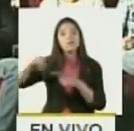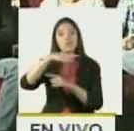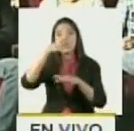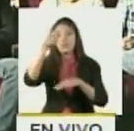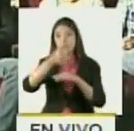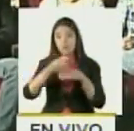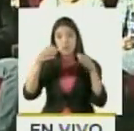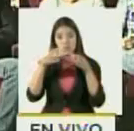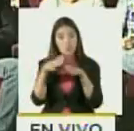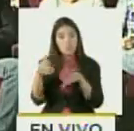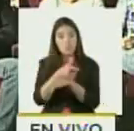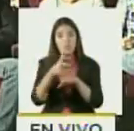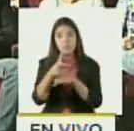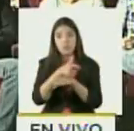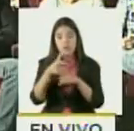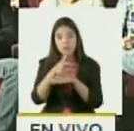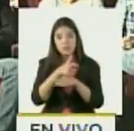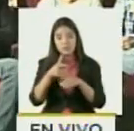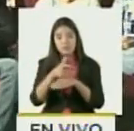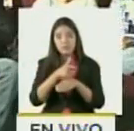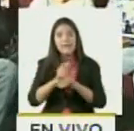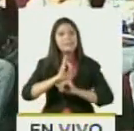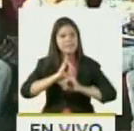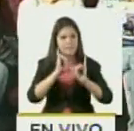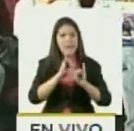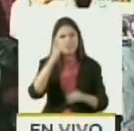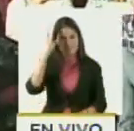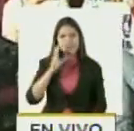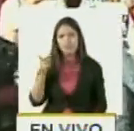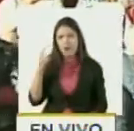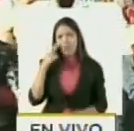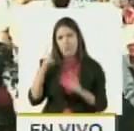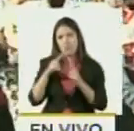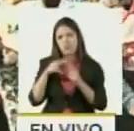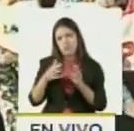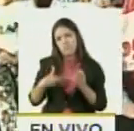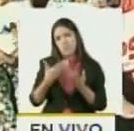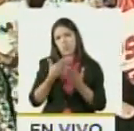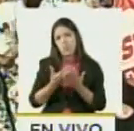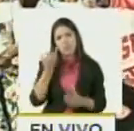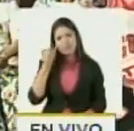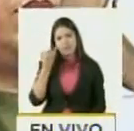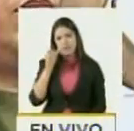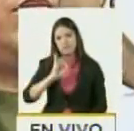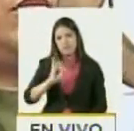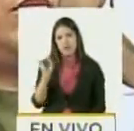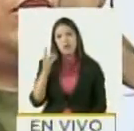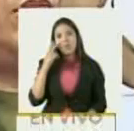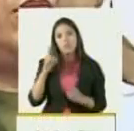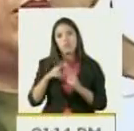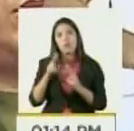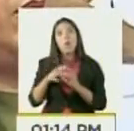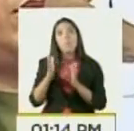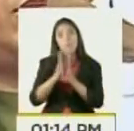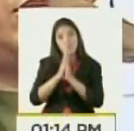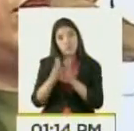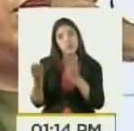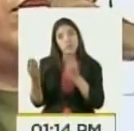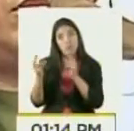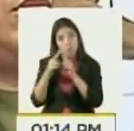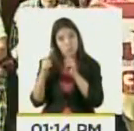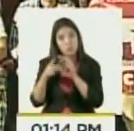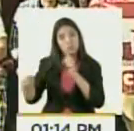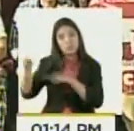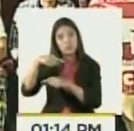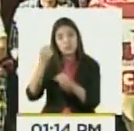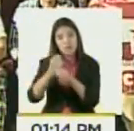Mayor, bueno, ya Cilia conoce parte de estas ideas, ¿no?, para que la trabajen en un